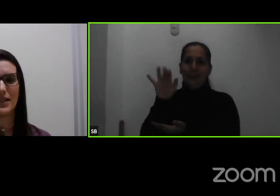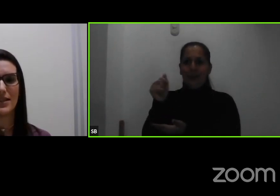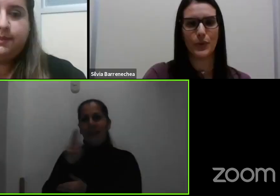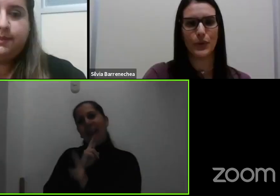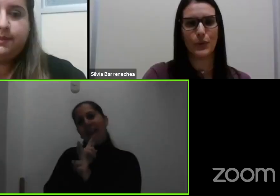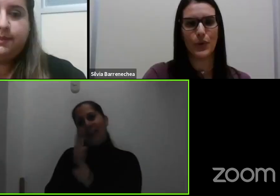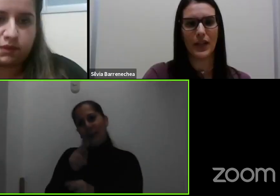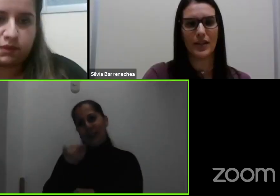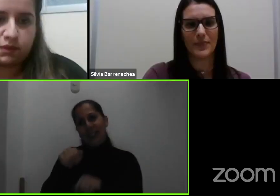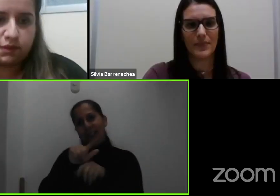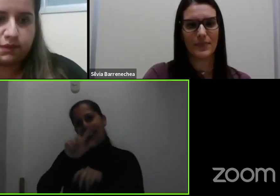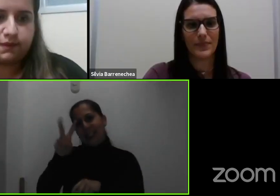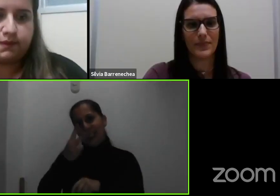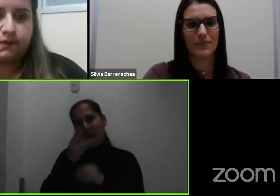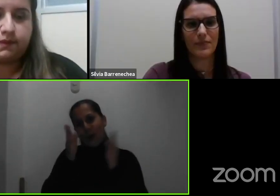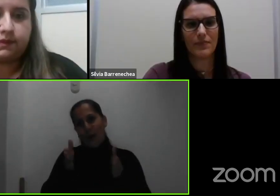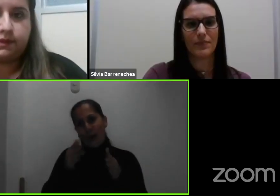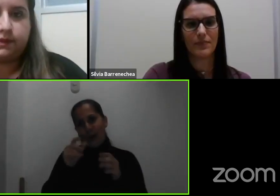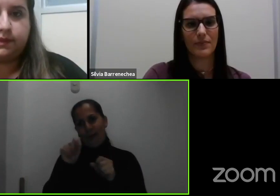respuestas de este segundo bloque